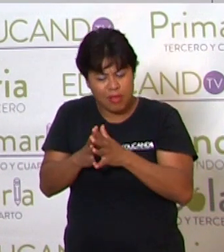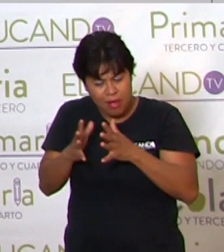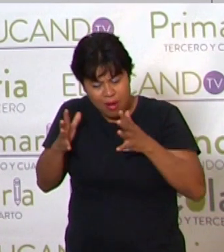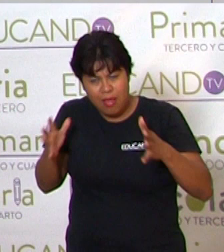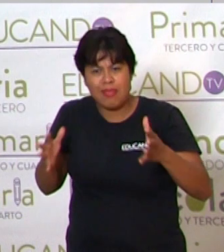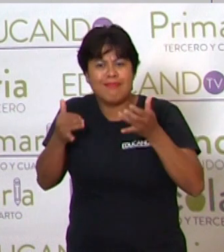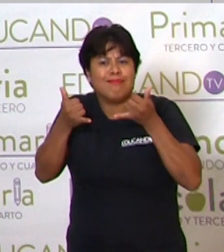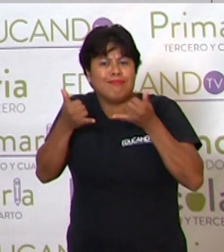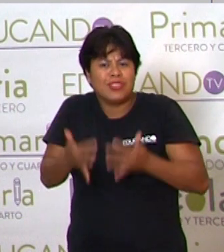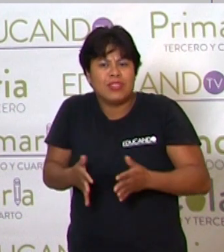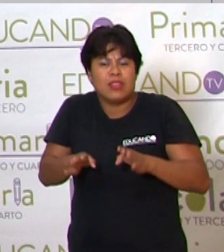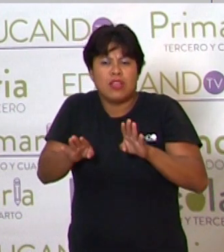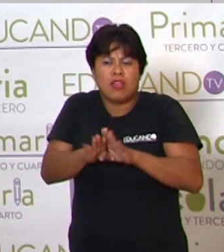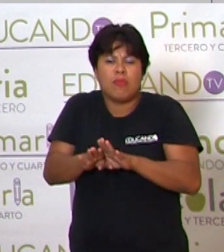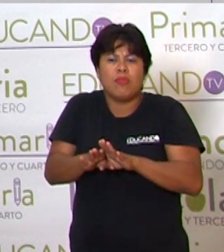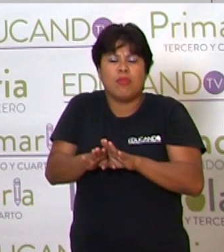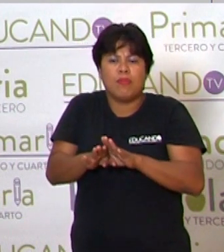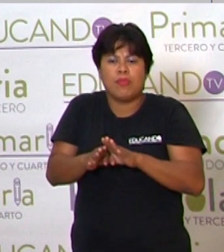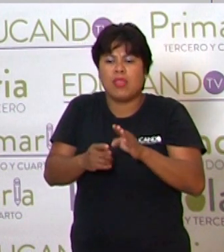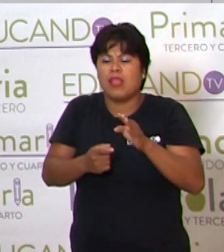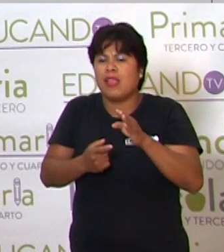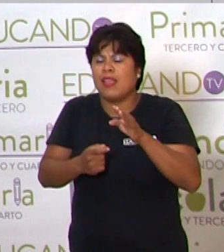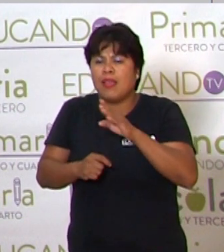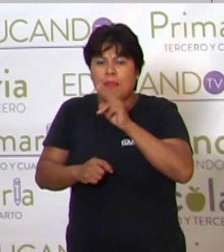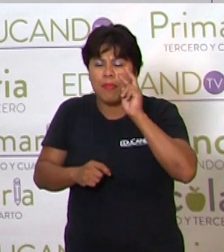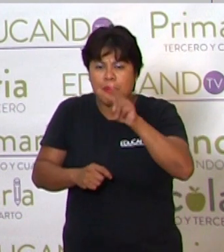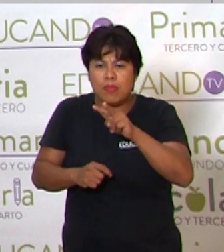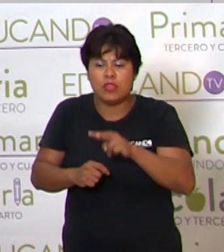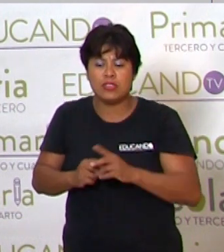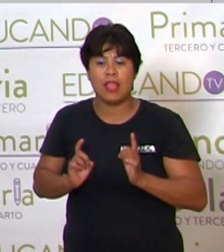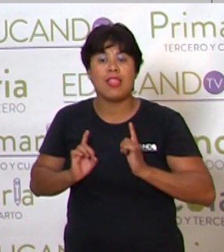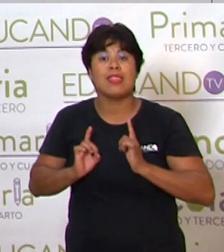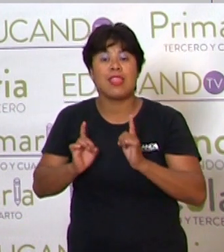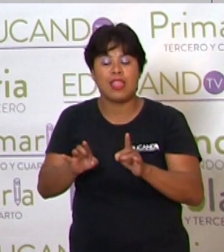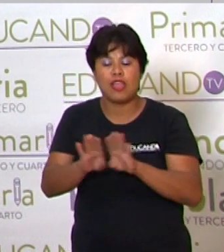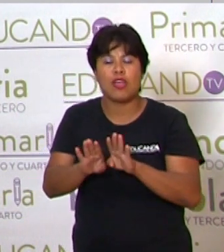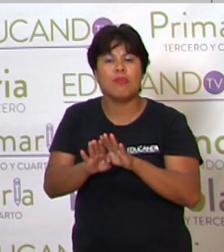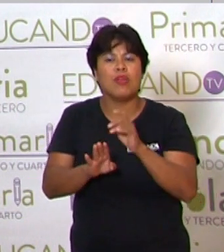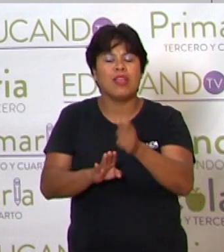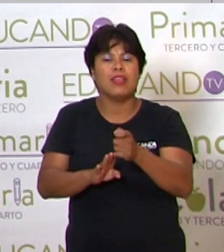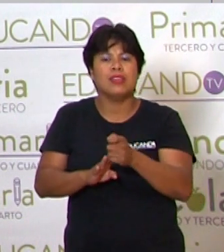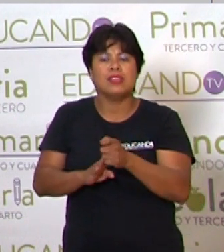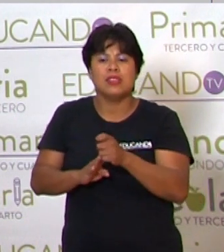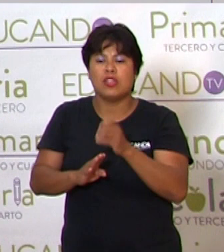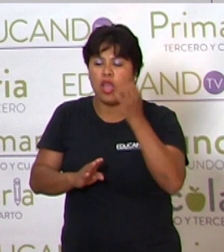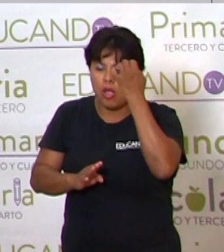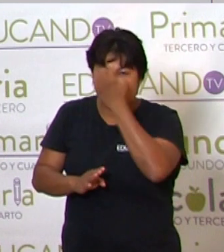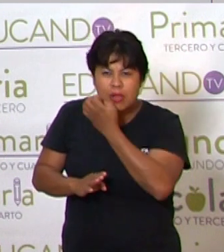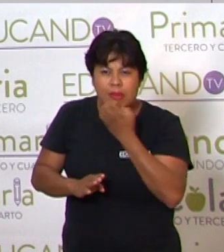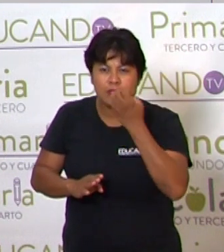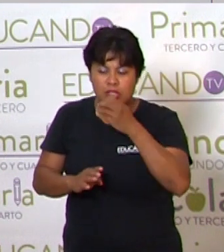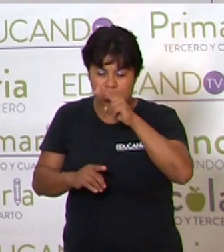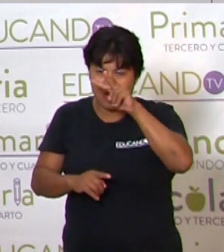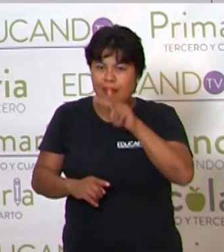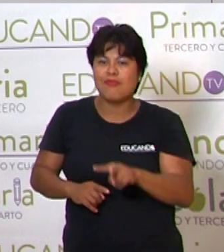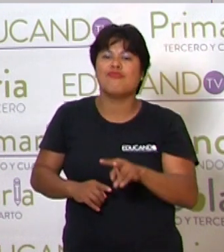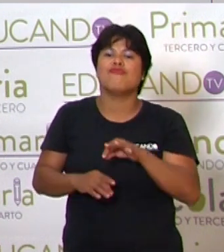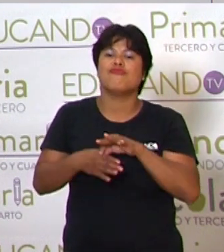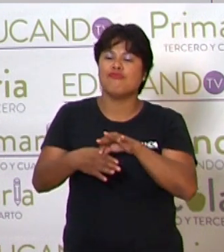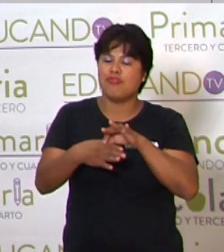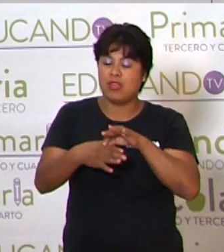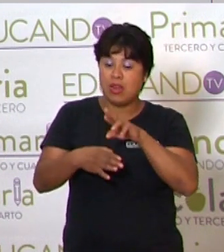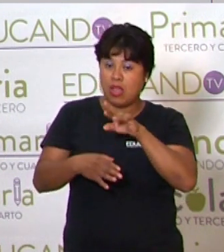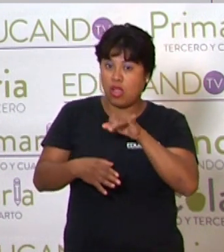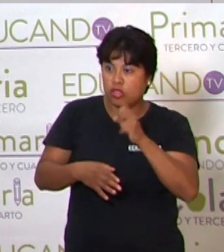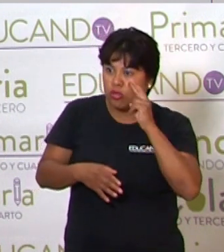excesiva carga de sátira, de ironía, dando como resultado una observación de la realidad.